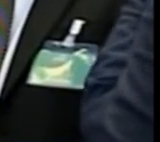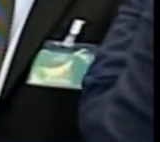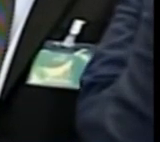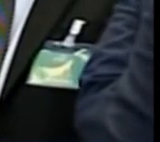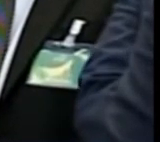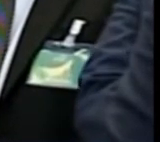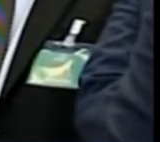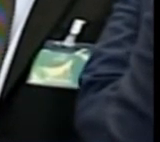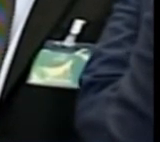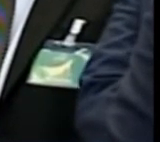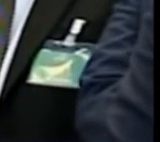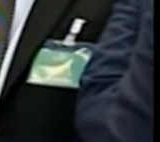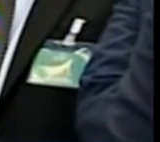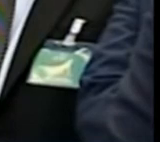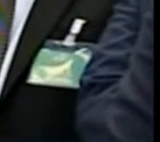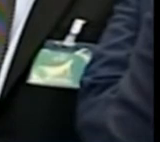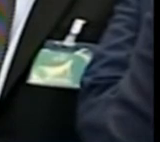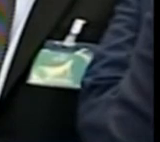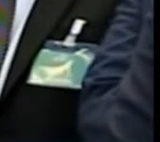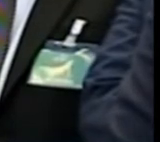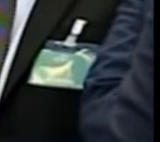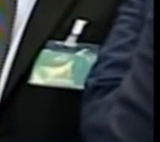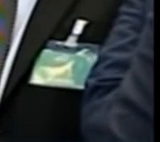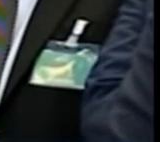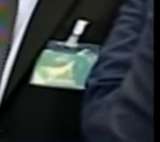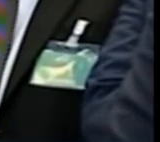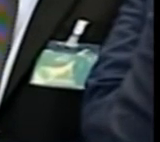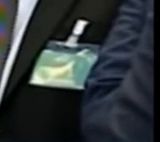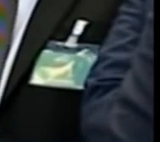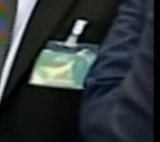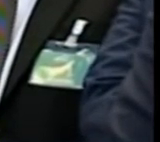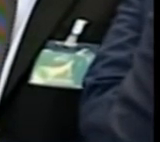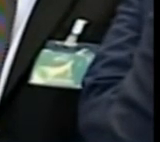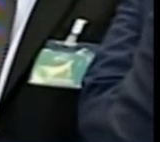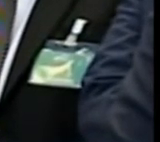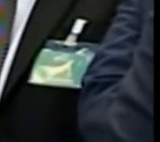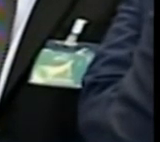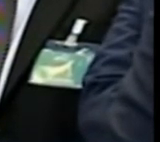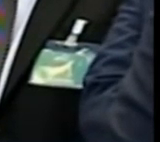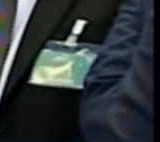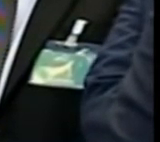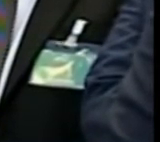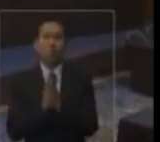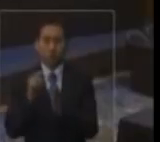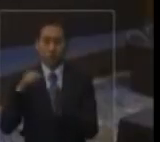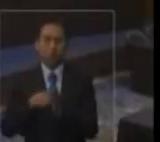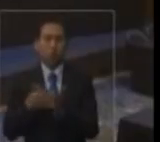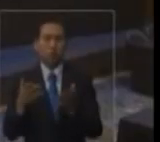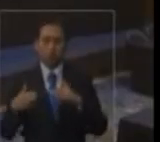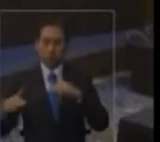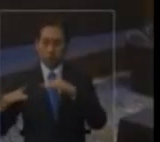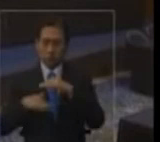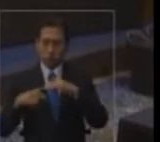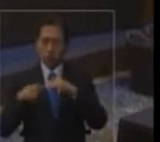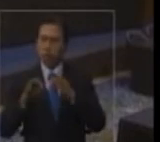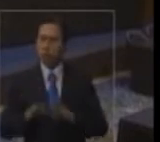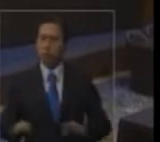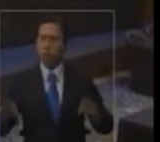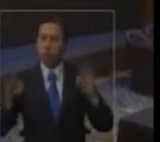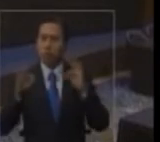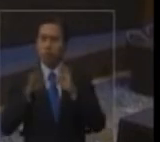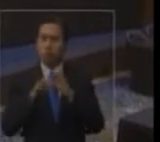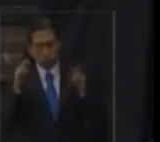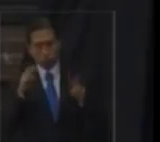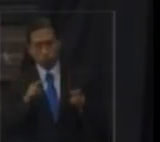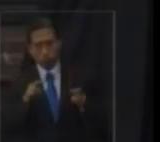sino también para la región, resolver temas pendientes que aún queda entre Bolivia y Chile. Bolivia asume el fallo de la Corte